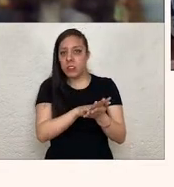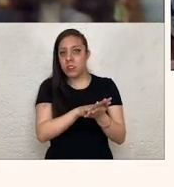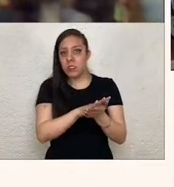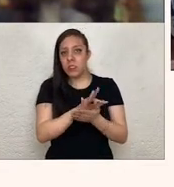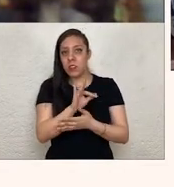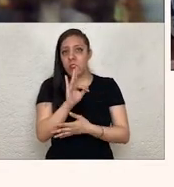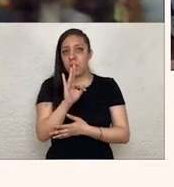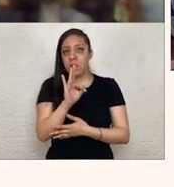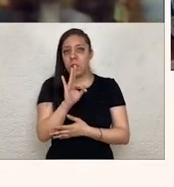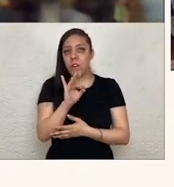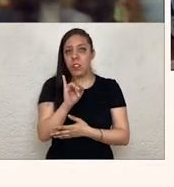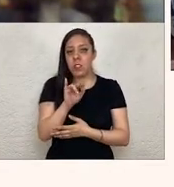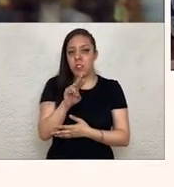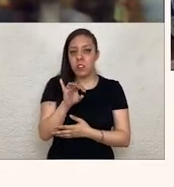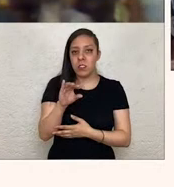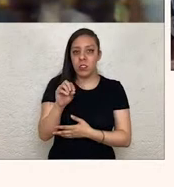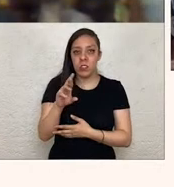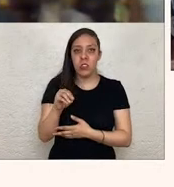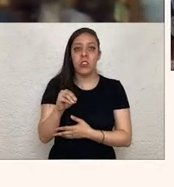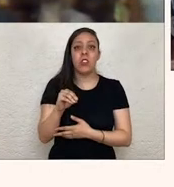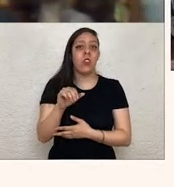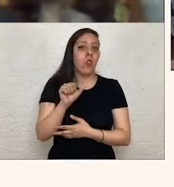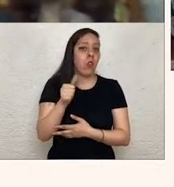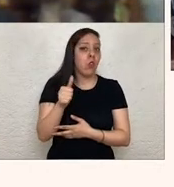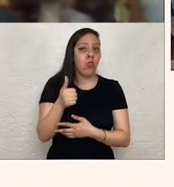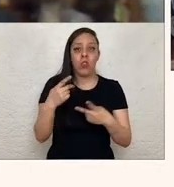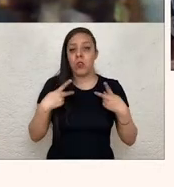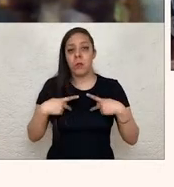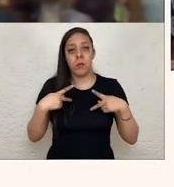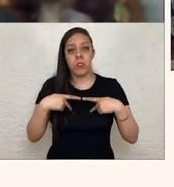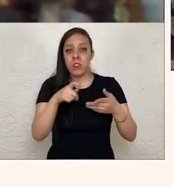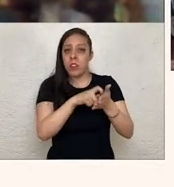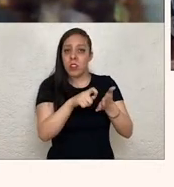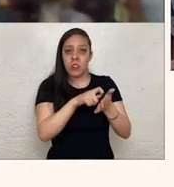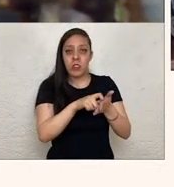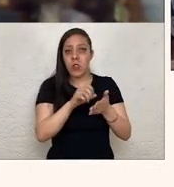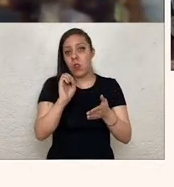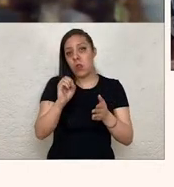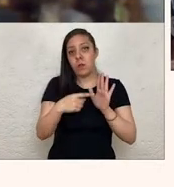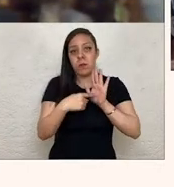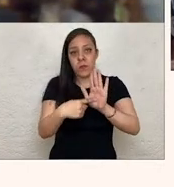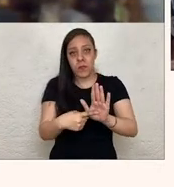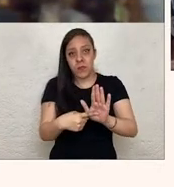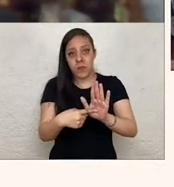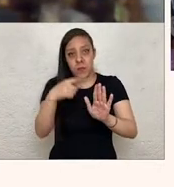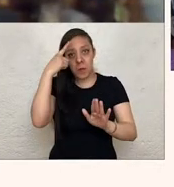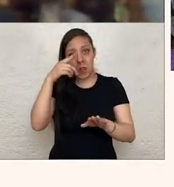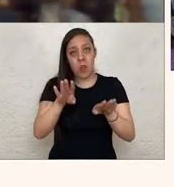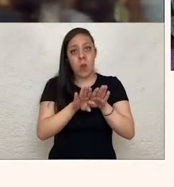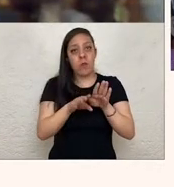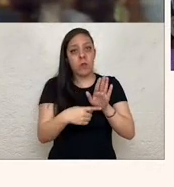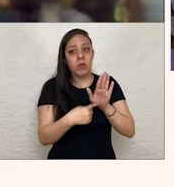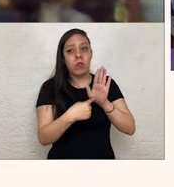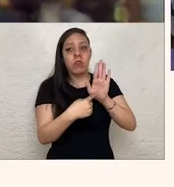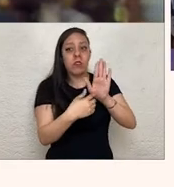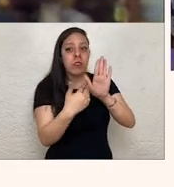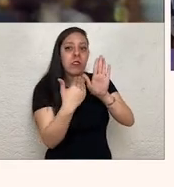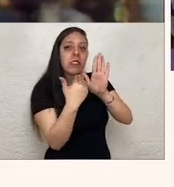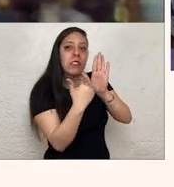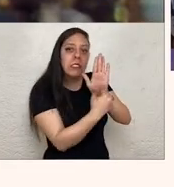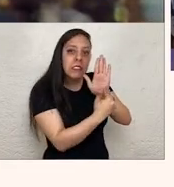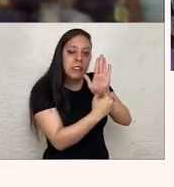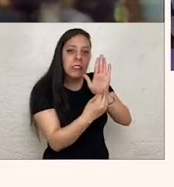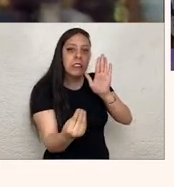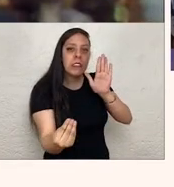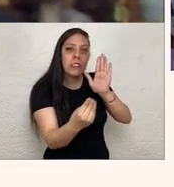de Navarrete, Federico Navarrete y otros, están subrayando, dando énfasis a la